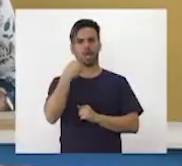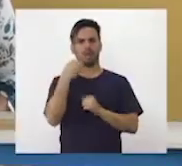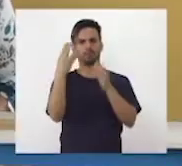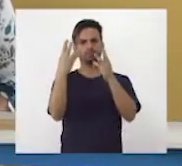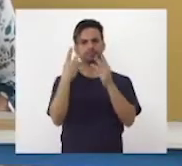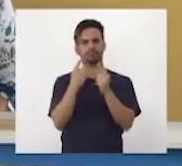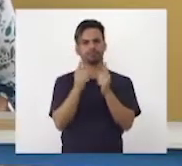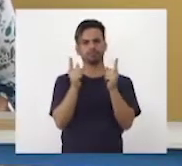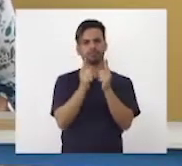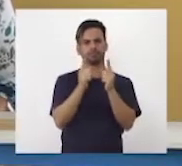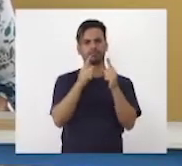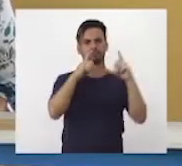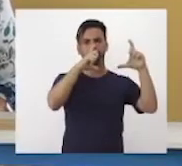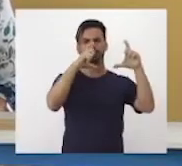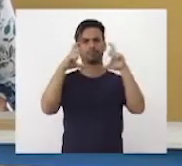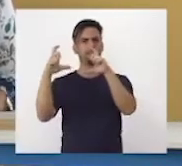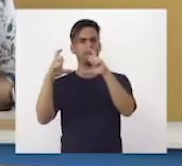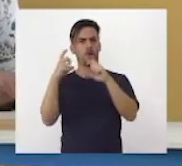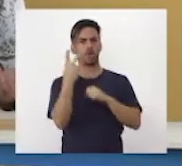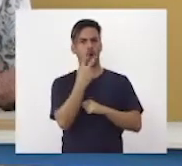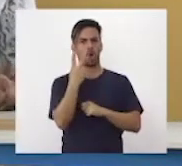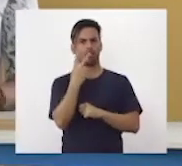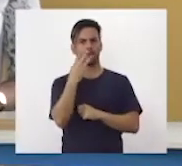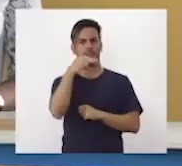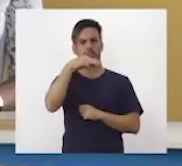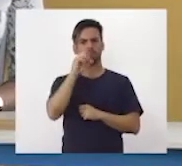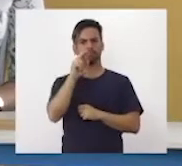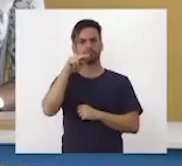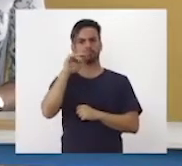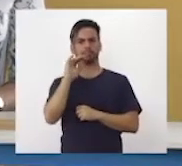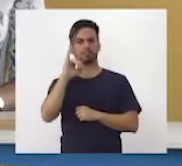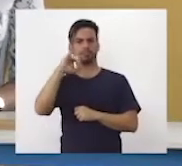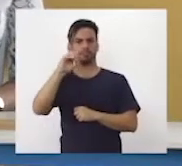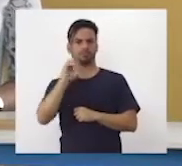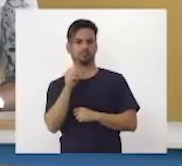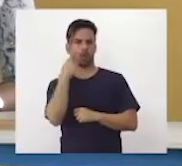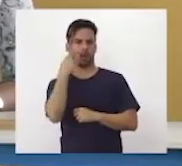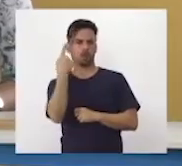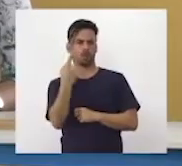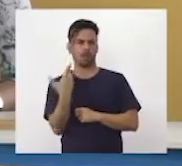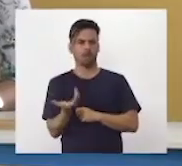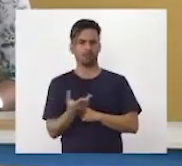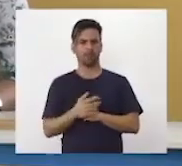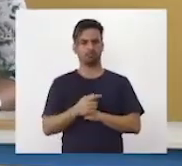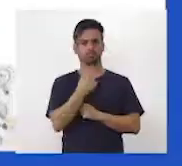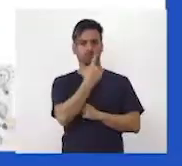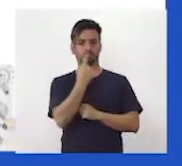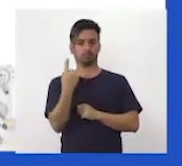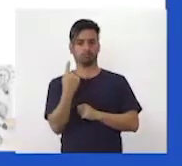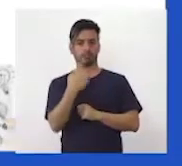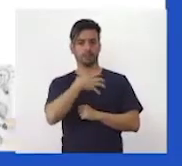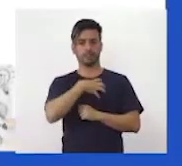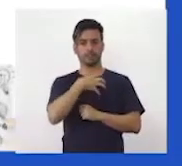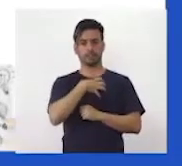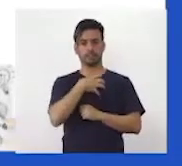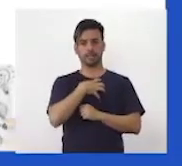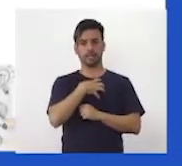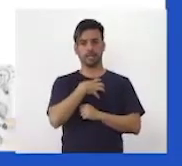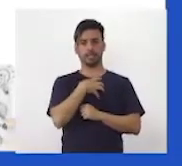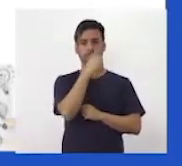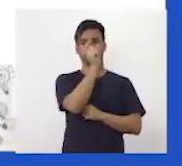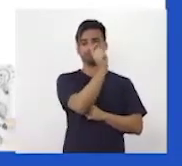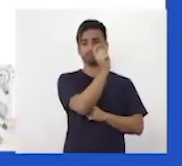¿cómo efectuamos este producto? ¿Sabes cómo multiplicar dos monomios? Observa, cada